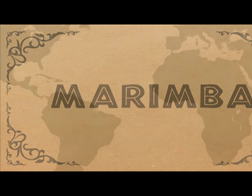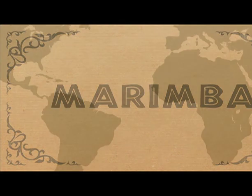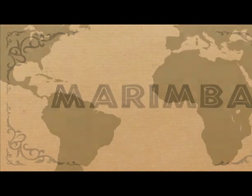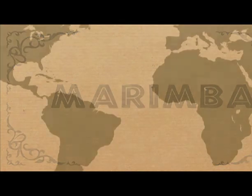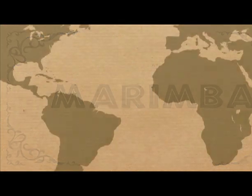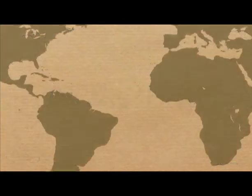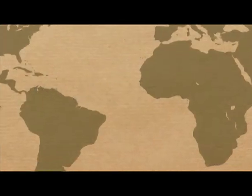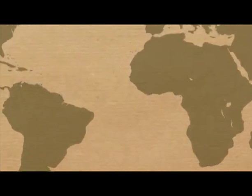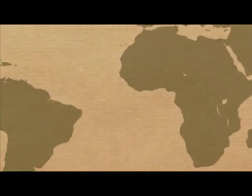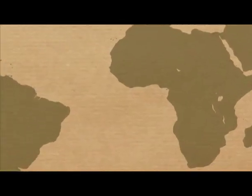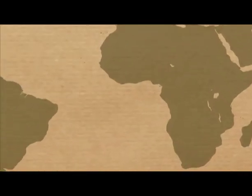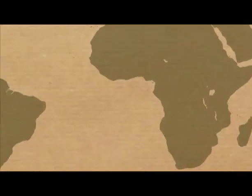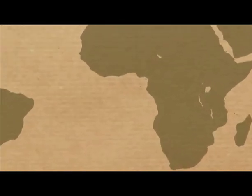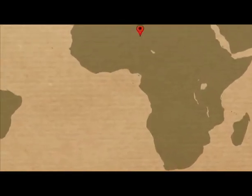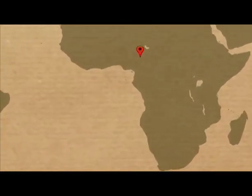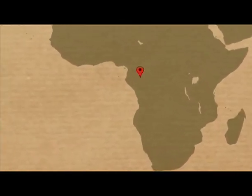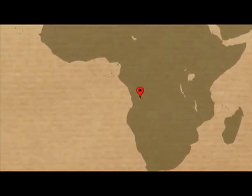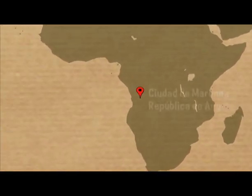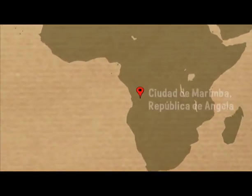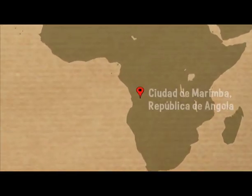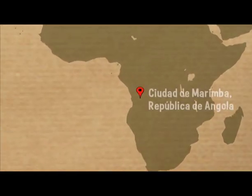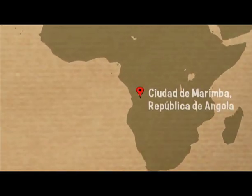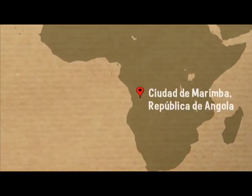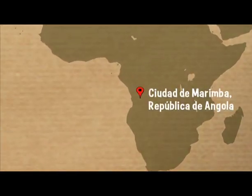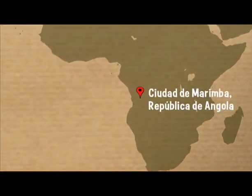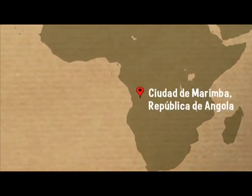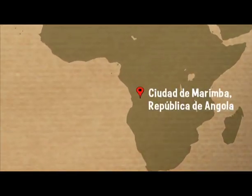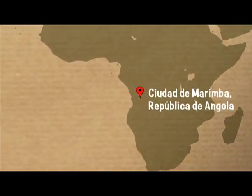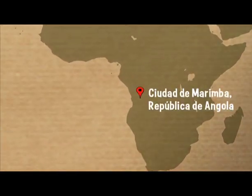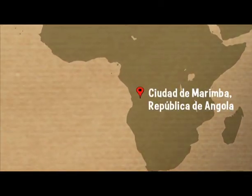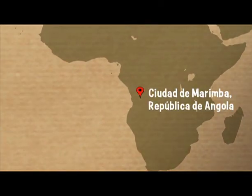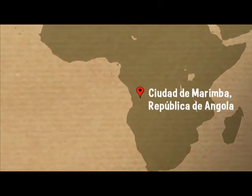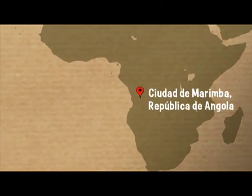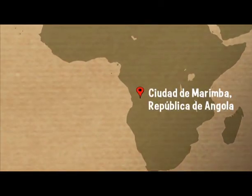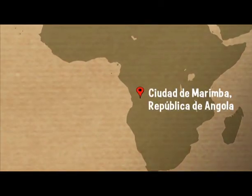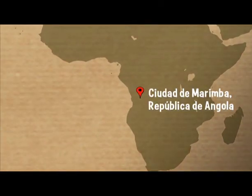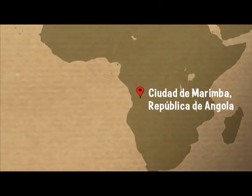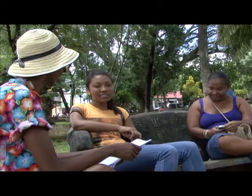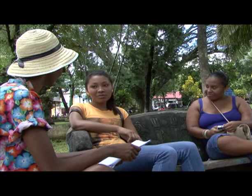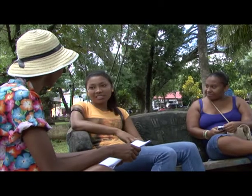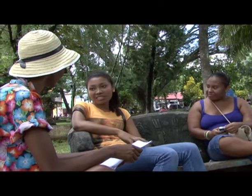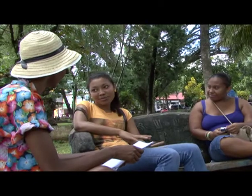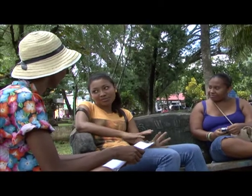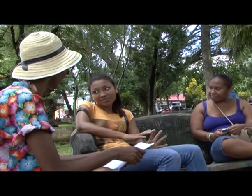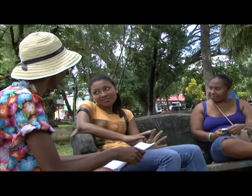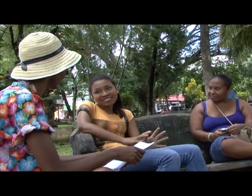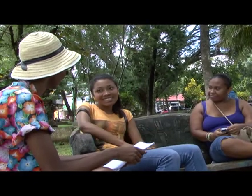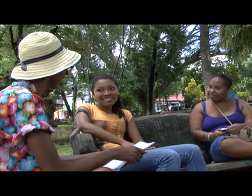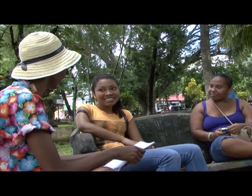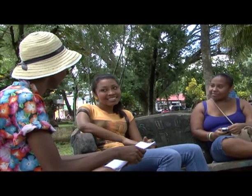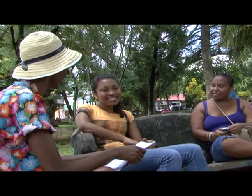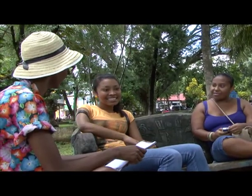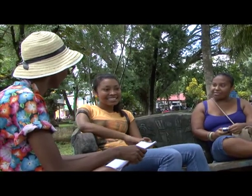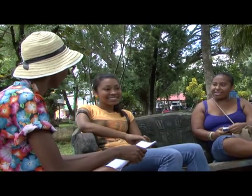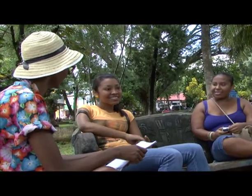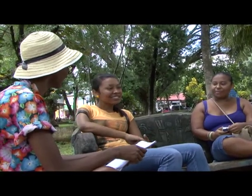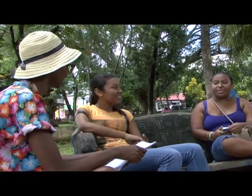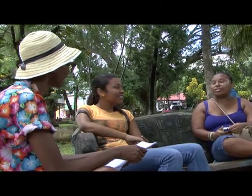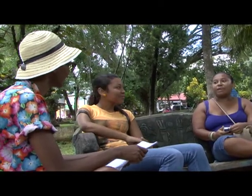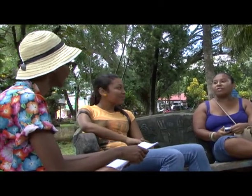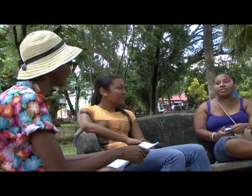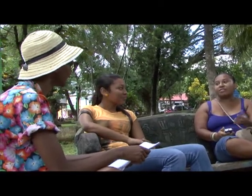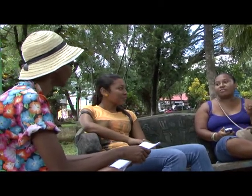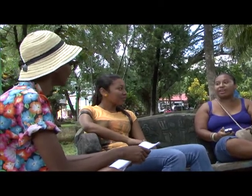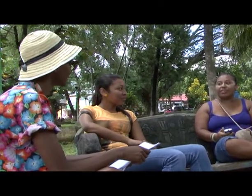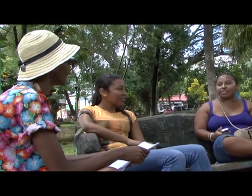Símbolo nacional de Costa Rica, ¿no? Y también es un instrumento africano. Sí, porque casi la mayoría las utilizamos aquí, pero no sabemos. Sí, tal